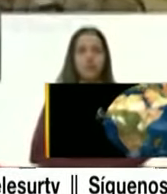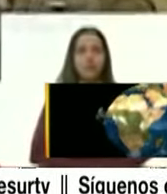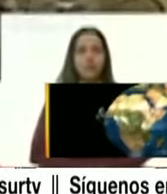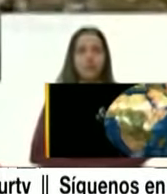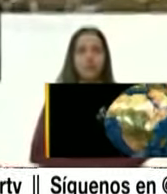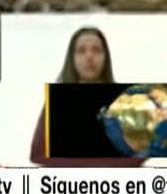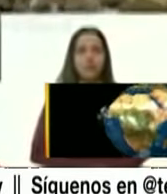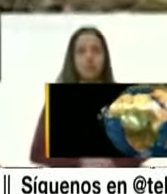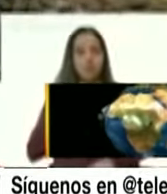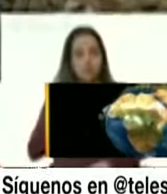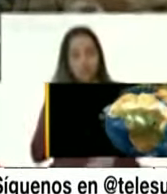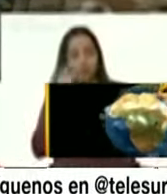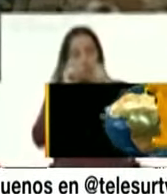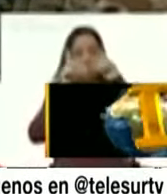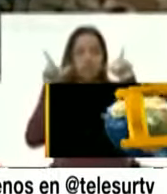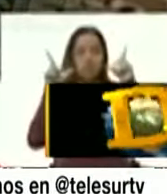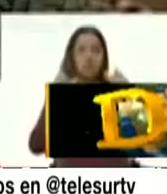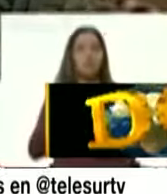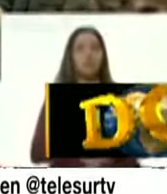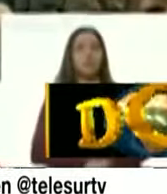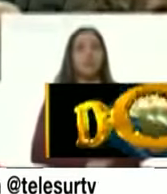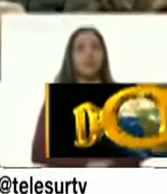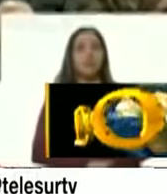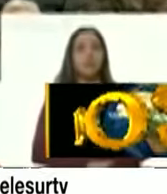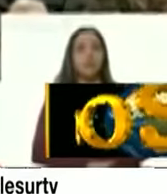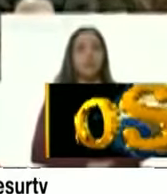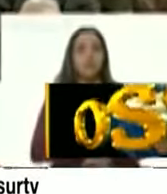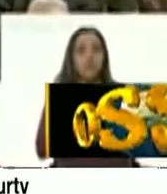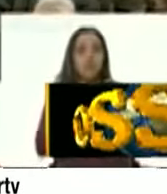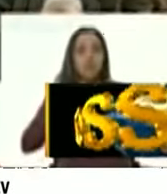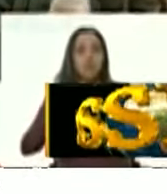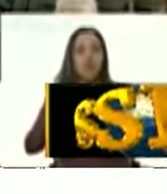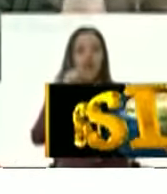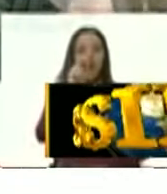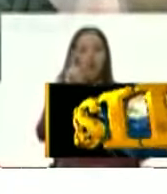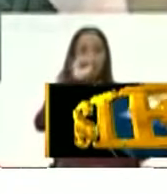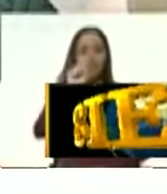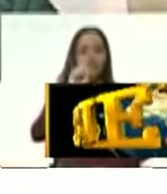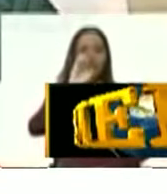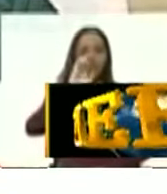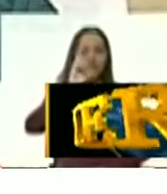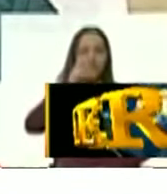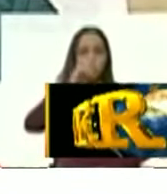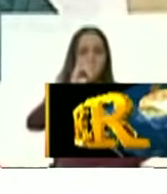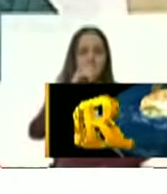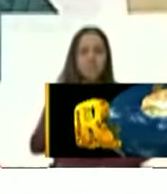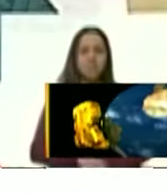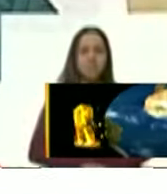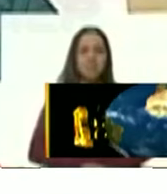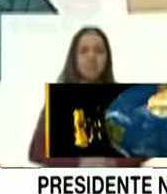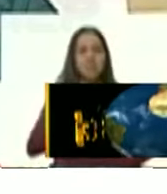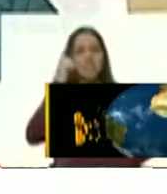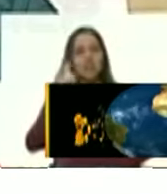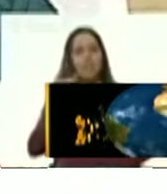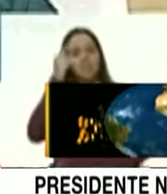de que se descubrió y se liberó Auschwitz. Y es el Día Internacional contra el Holocausto,